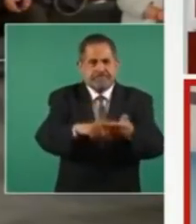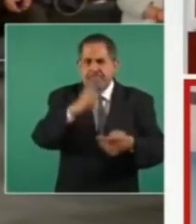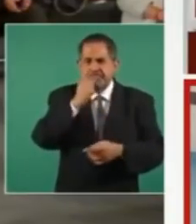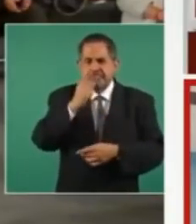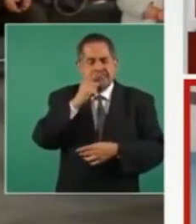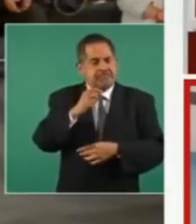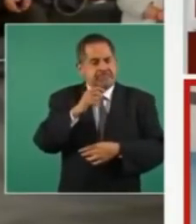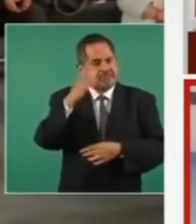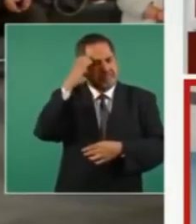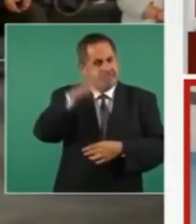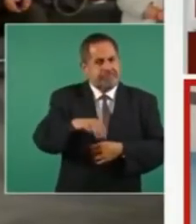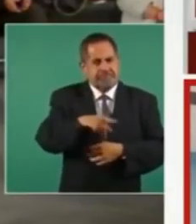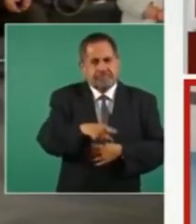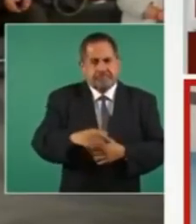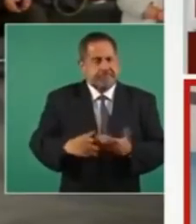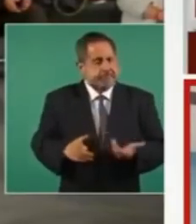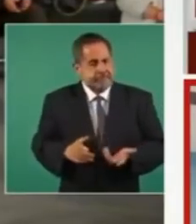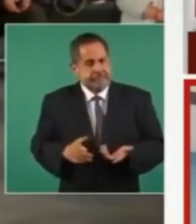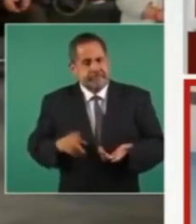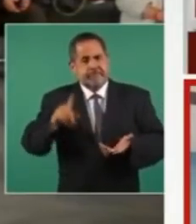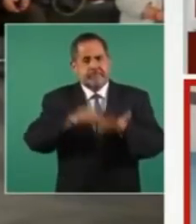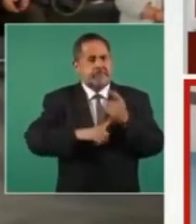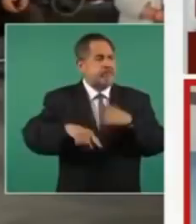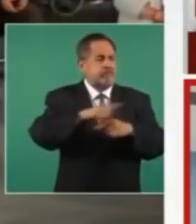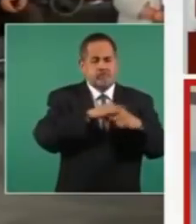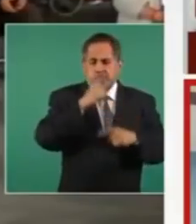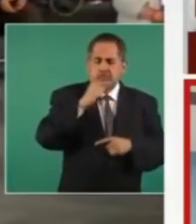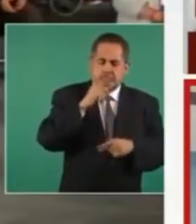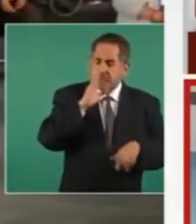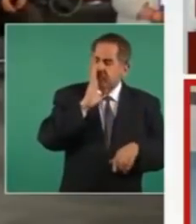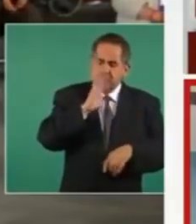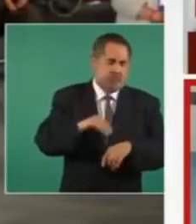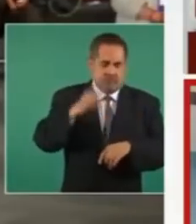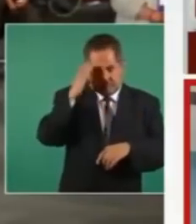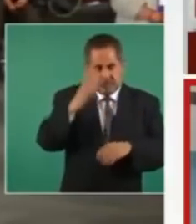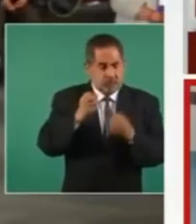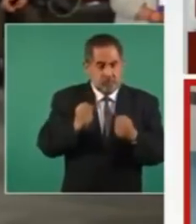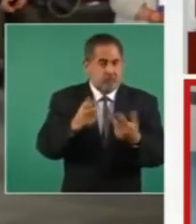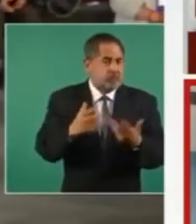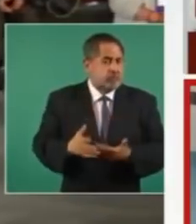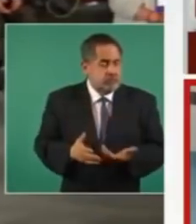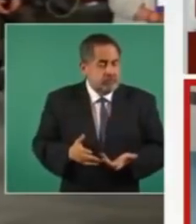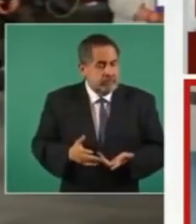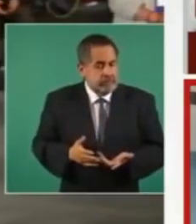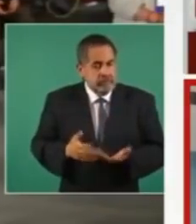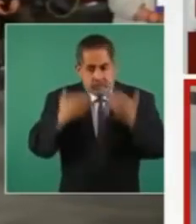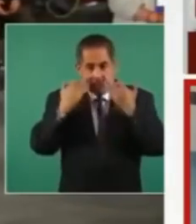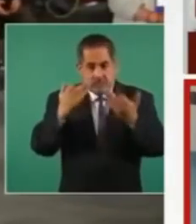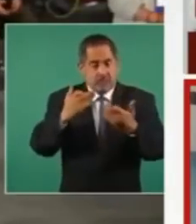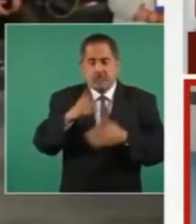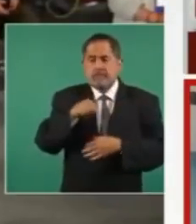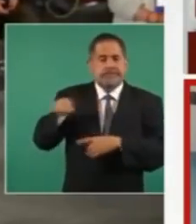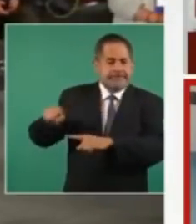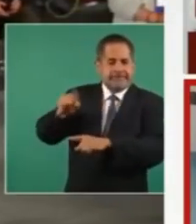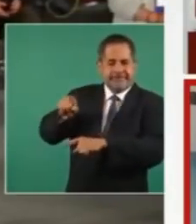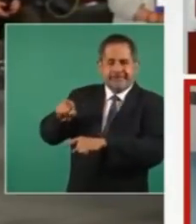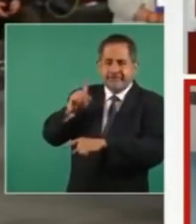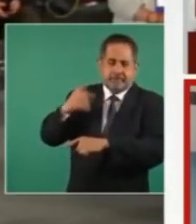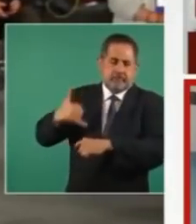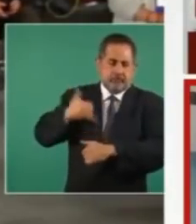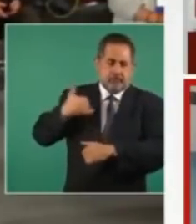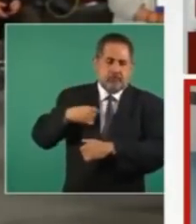que efectivamente hay una brutalidad policíaca en torno a esto. Ya la mamá de este joven,